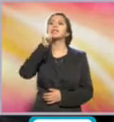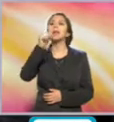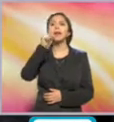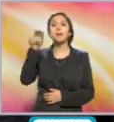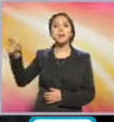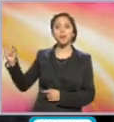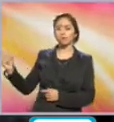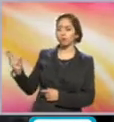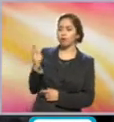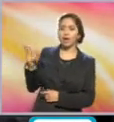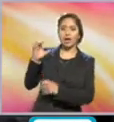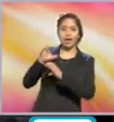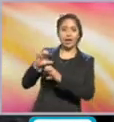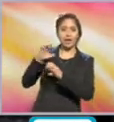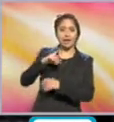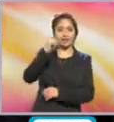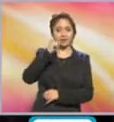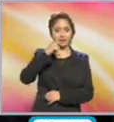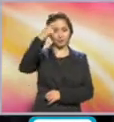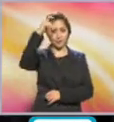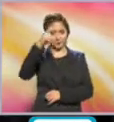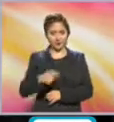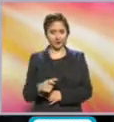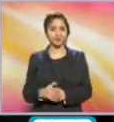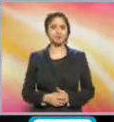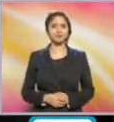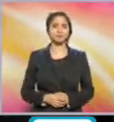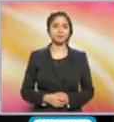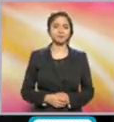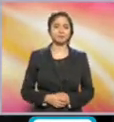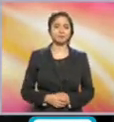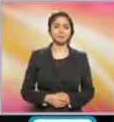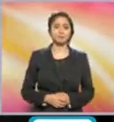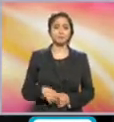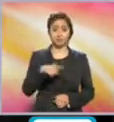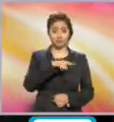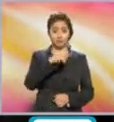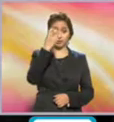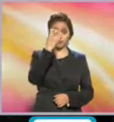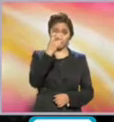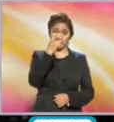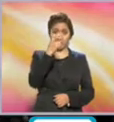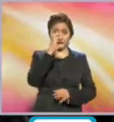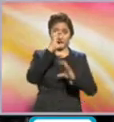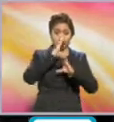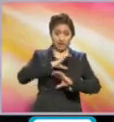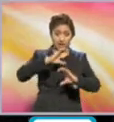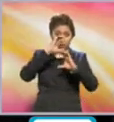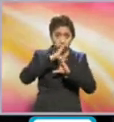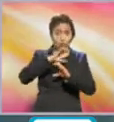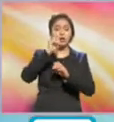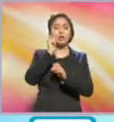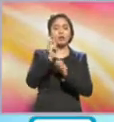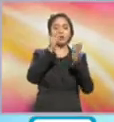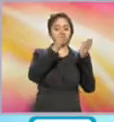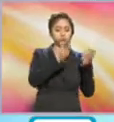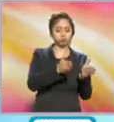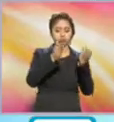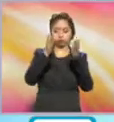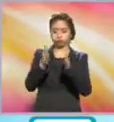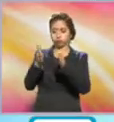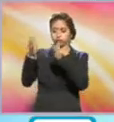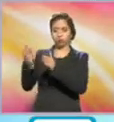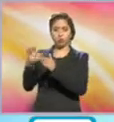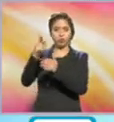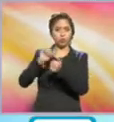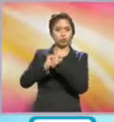cierto. Sí. Hubiera venido a cantar. Sí, sí, sí. la comparte con ustedes. Bueno, pues es una canción que evidentemente habla de esas facetas en las que brilla